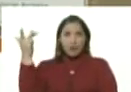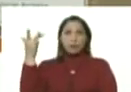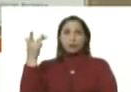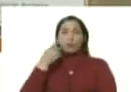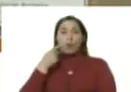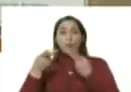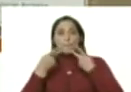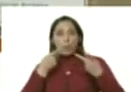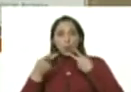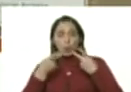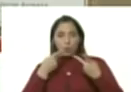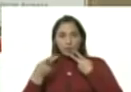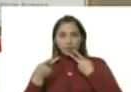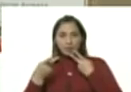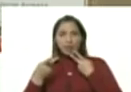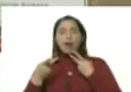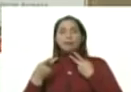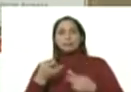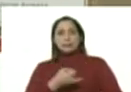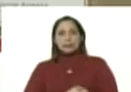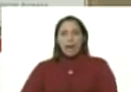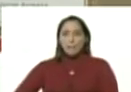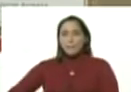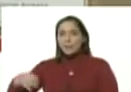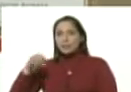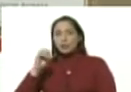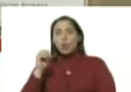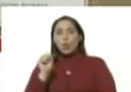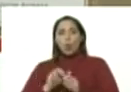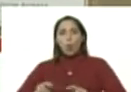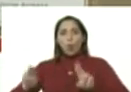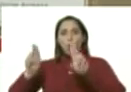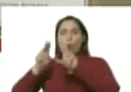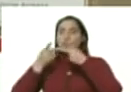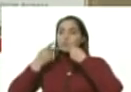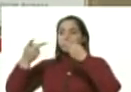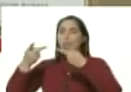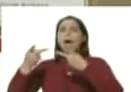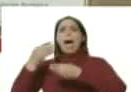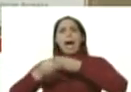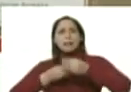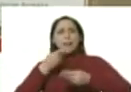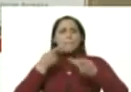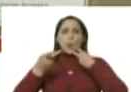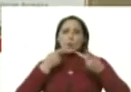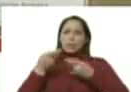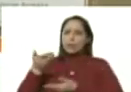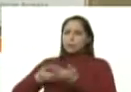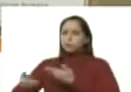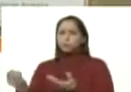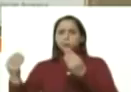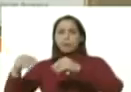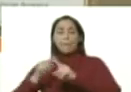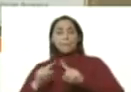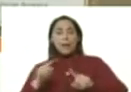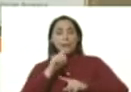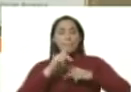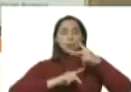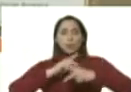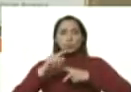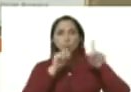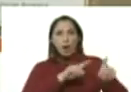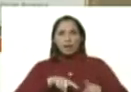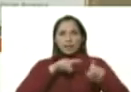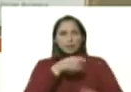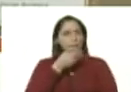cero a Naciones Unidas, de poder generar políticas y cooperación técnica para la producción agrícola con las